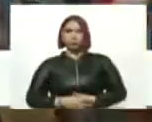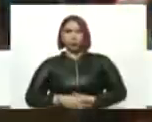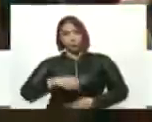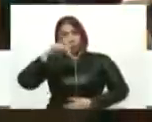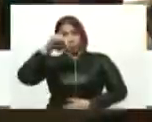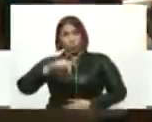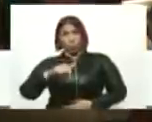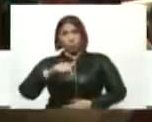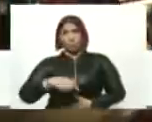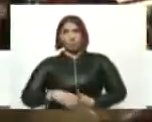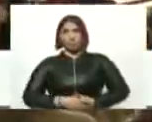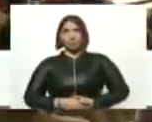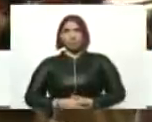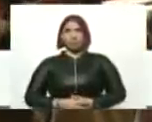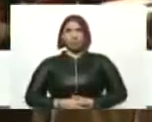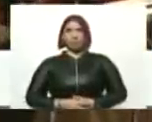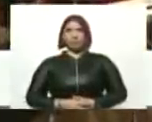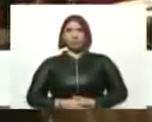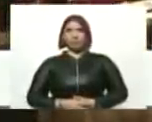hoy,